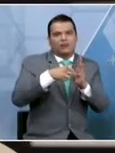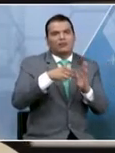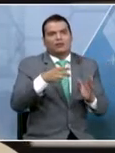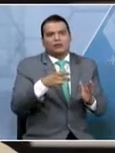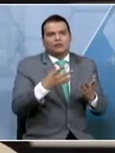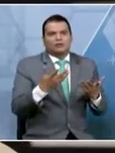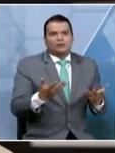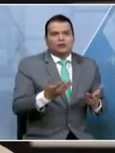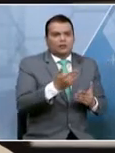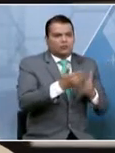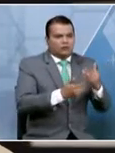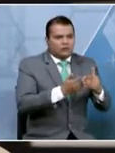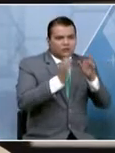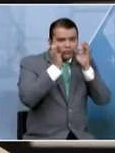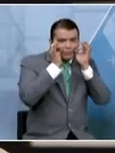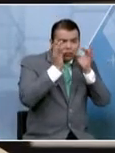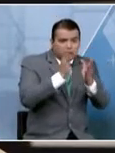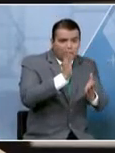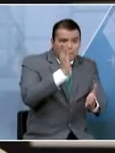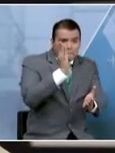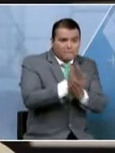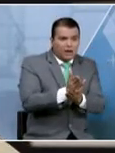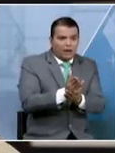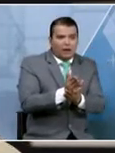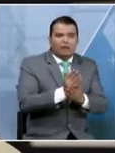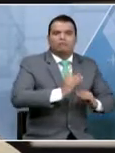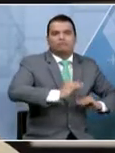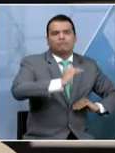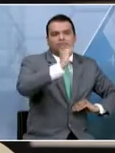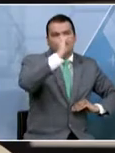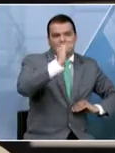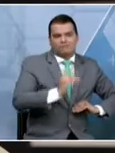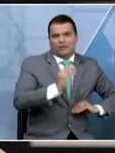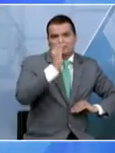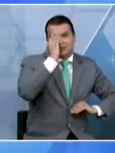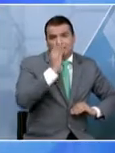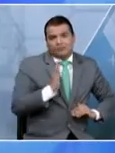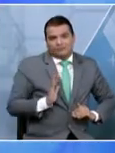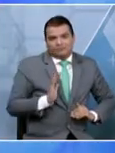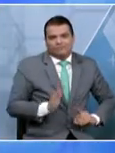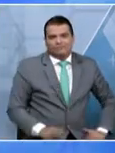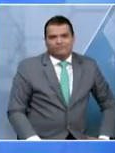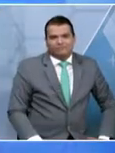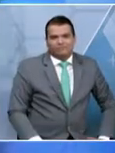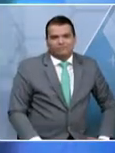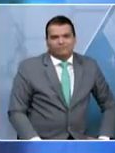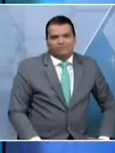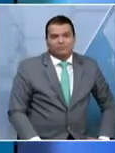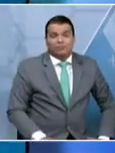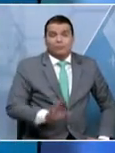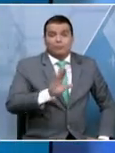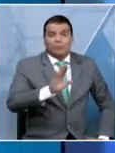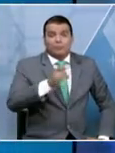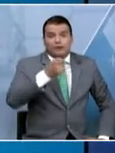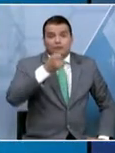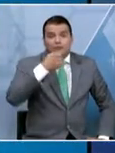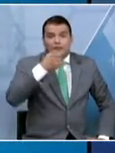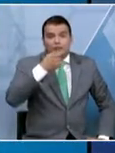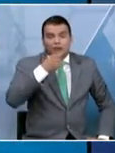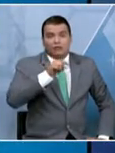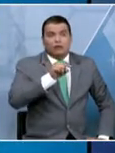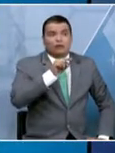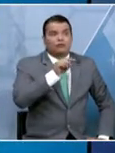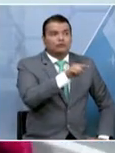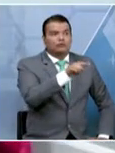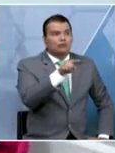carga esta está morbimortalidad que estamos teniendo a nivel local y mundial por ahora se descarta que el tratamiento sea usado de manera